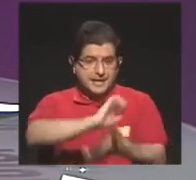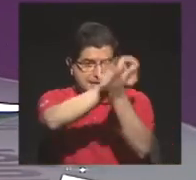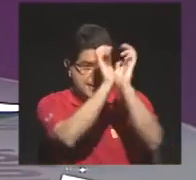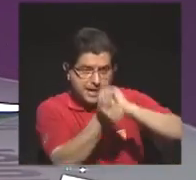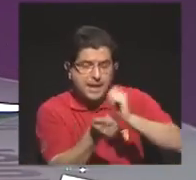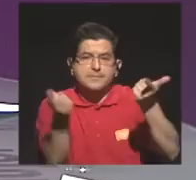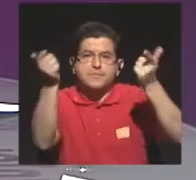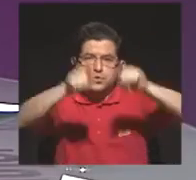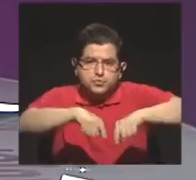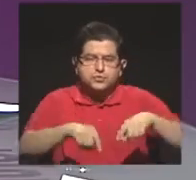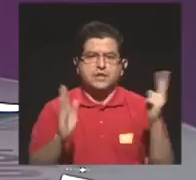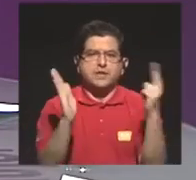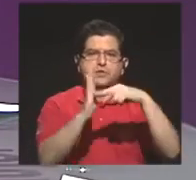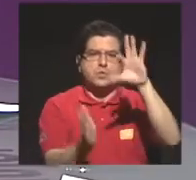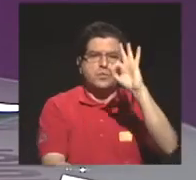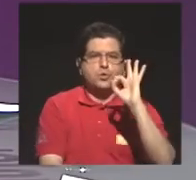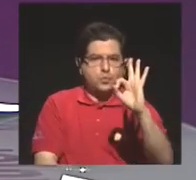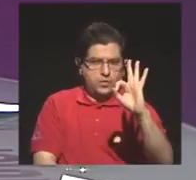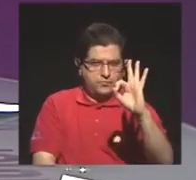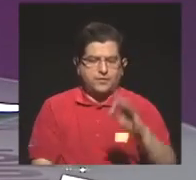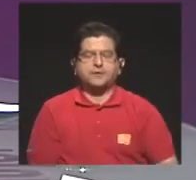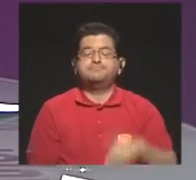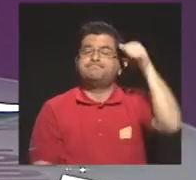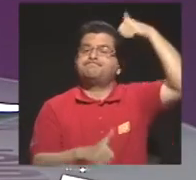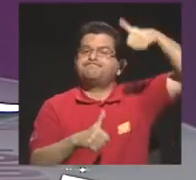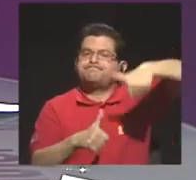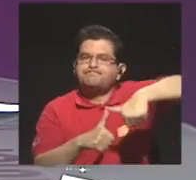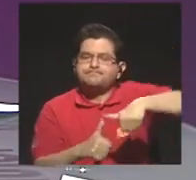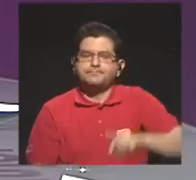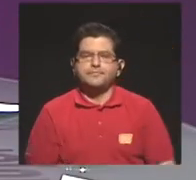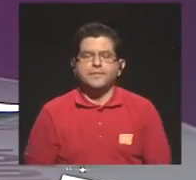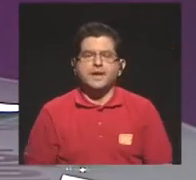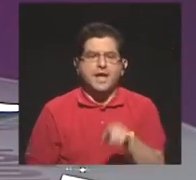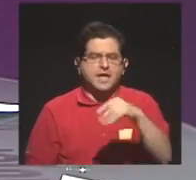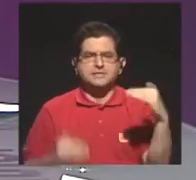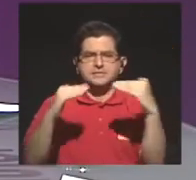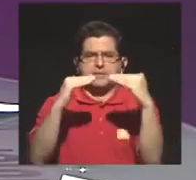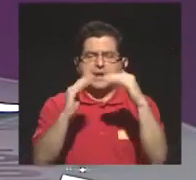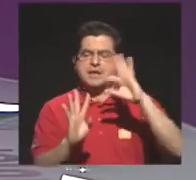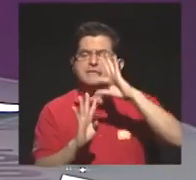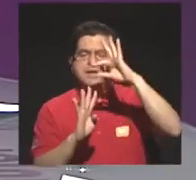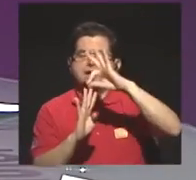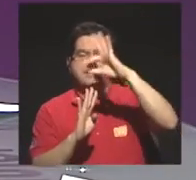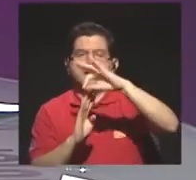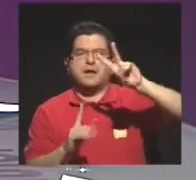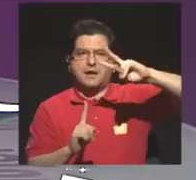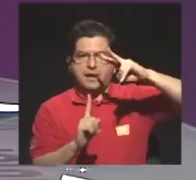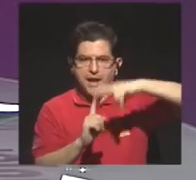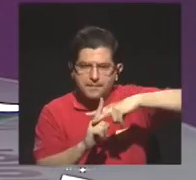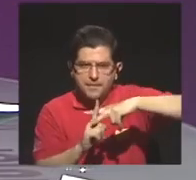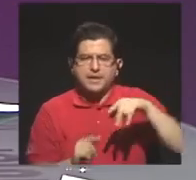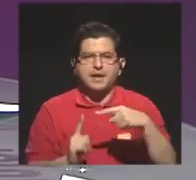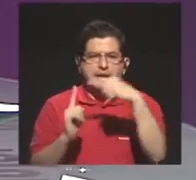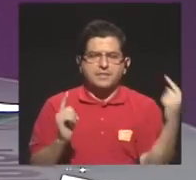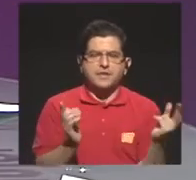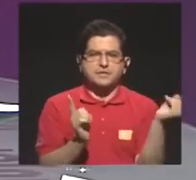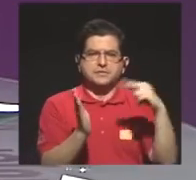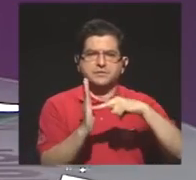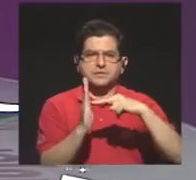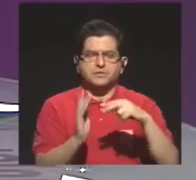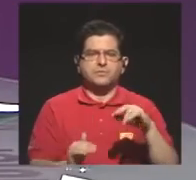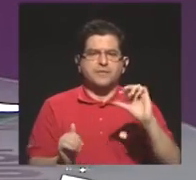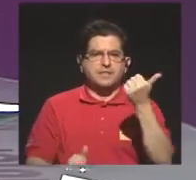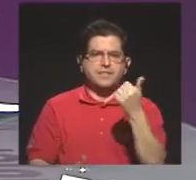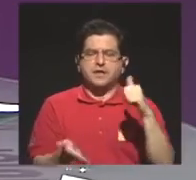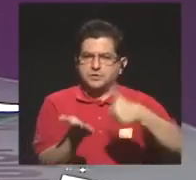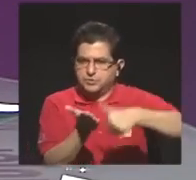reformas se dan en el 2009, hay que recordar que paridad y alternancia se empiezan a ejecutar a partir de las elecciones del